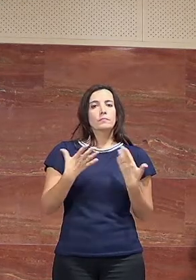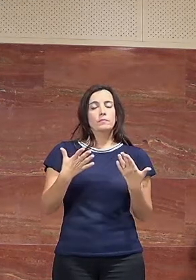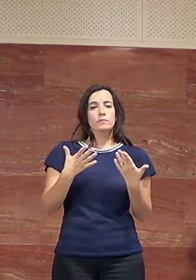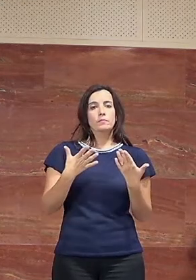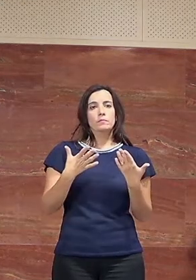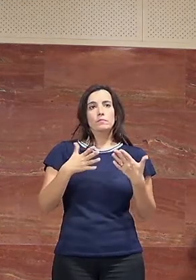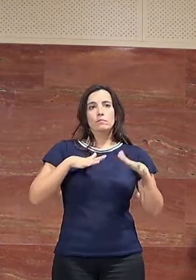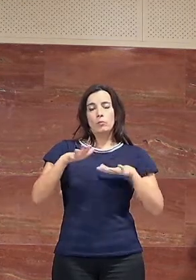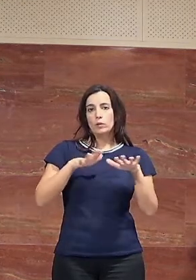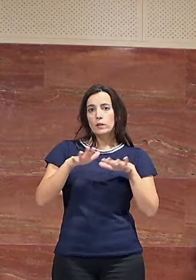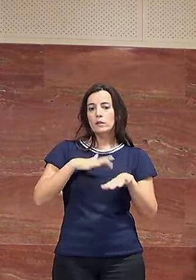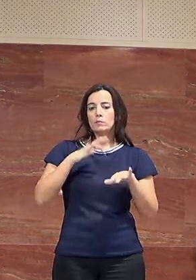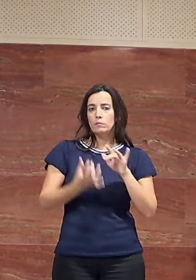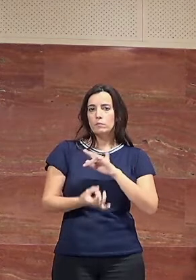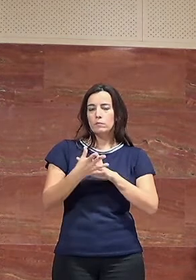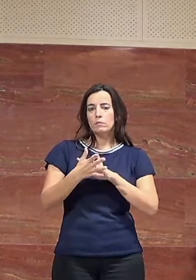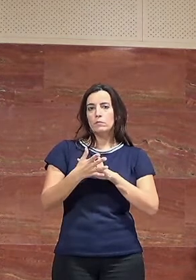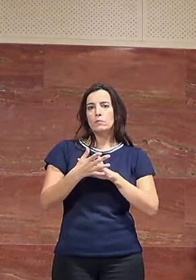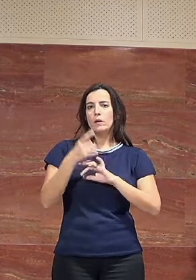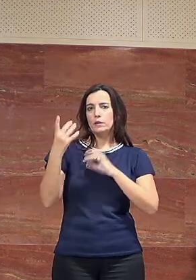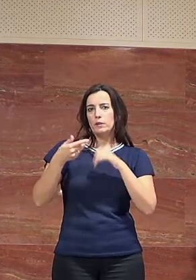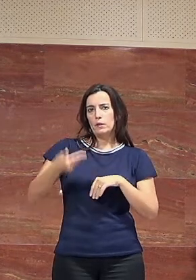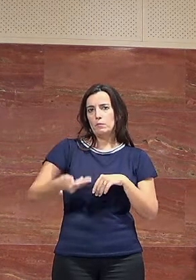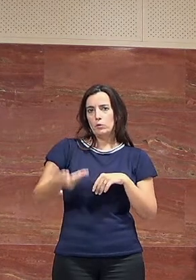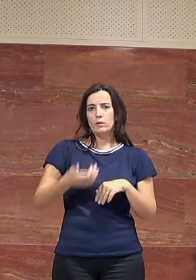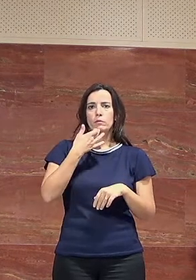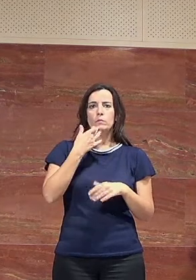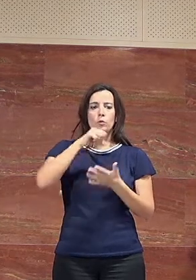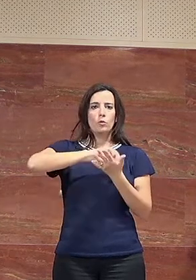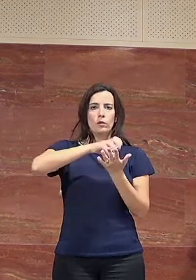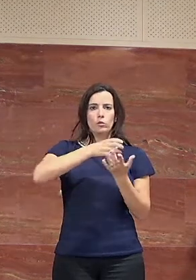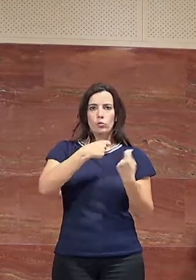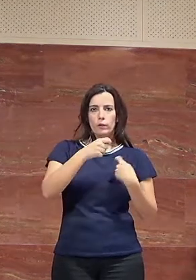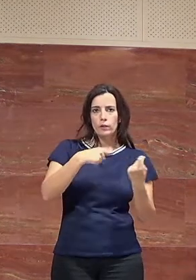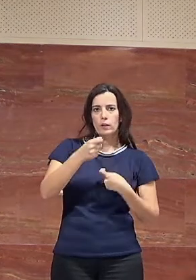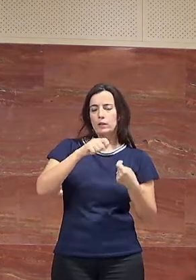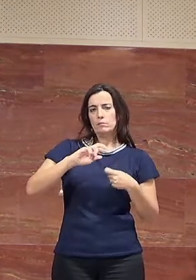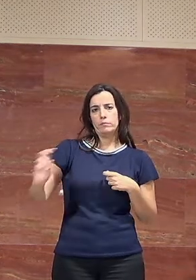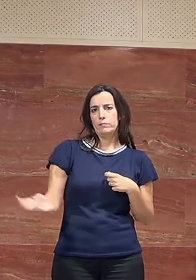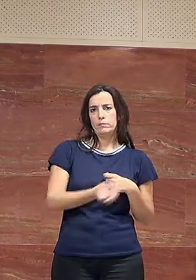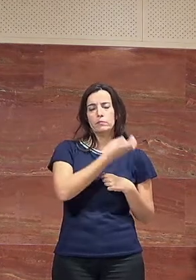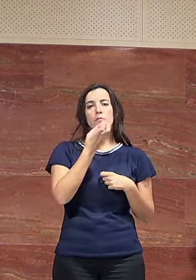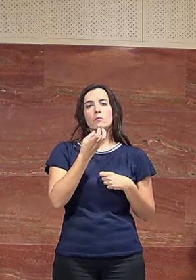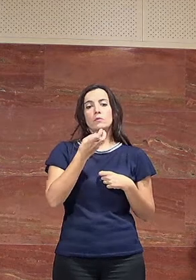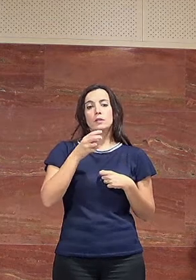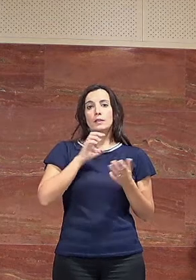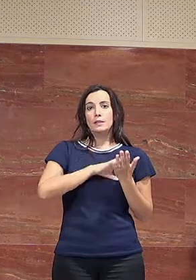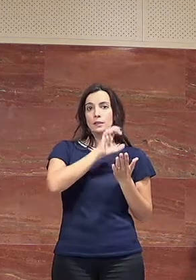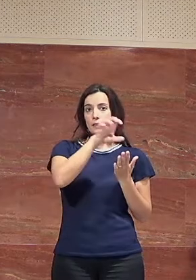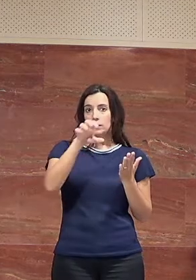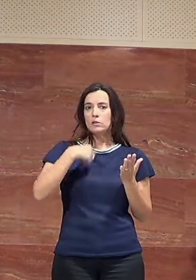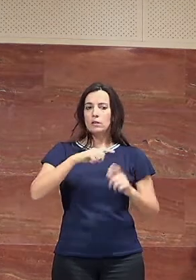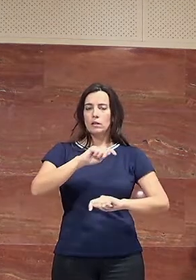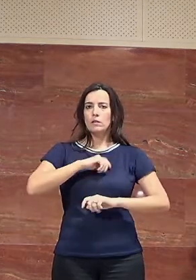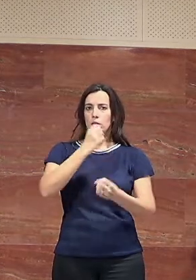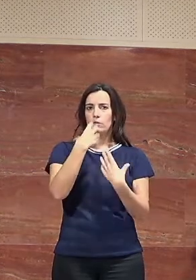manera generan una actividad peatonal importante. Centros comerciales, galerías de alimentación, en fin. Todos esos usos nos iban dando ya una información